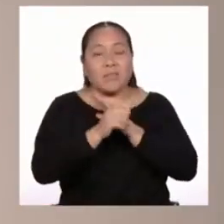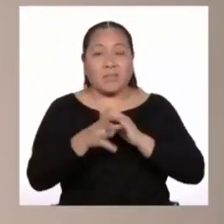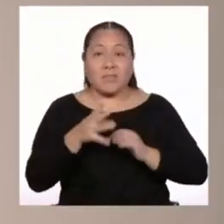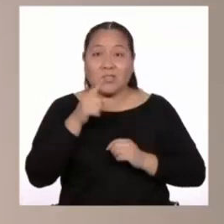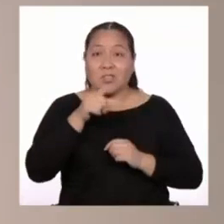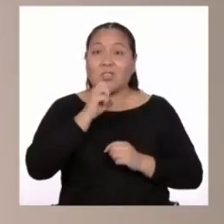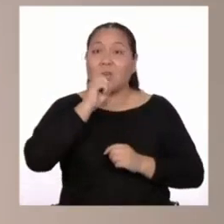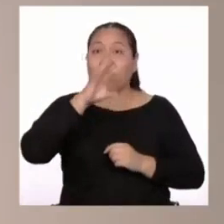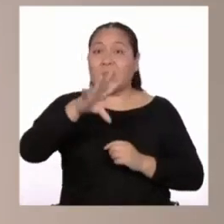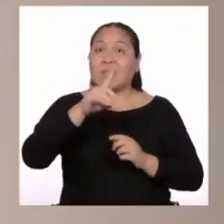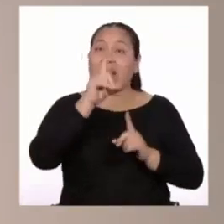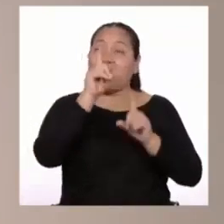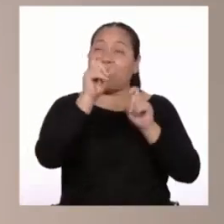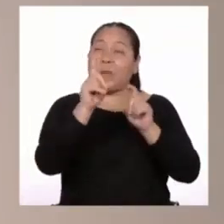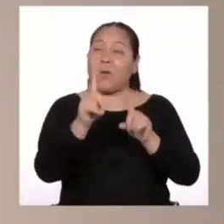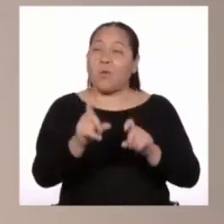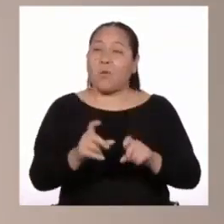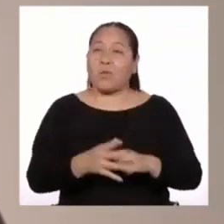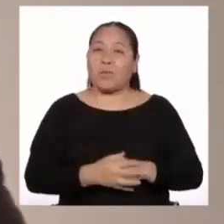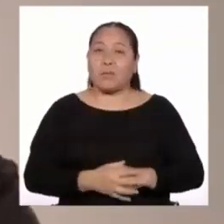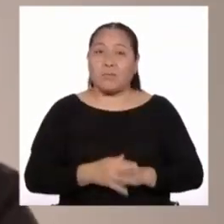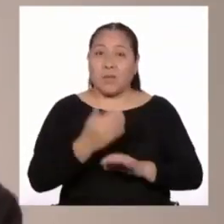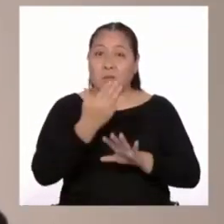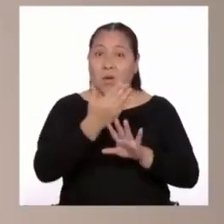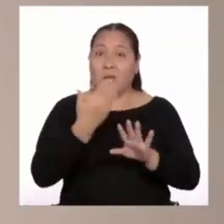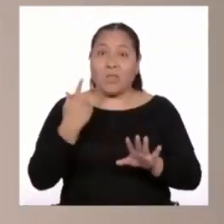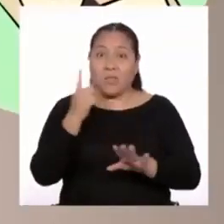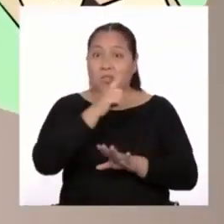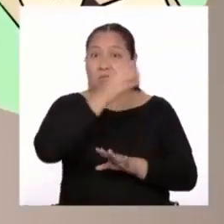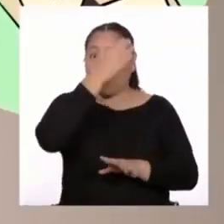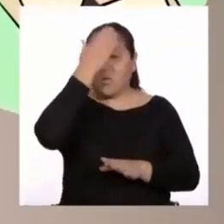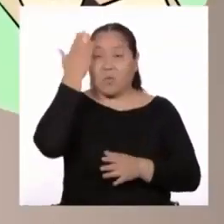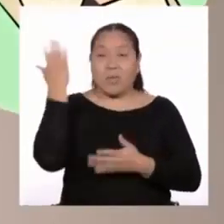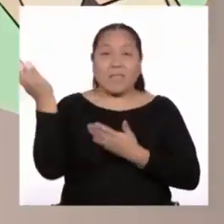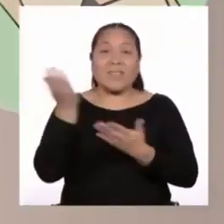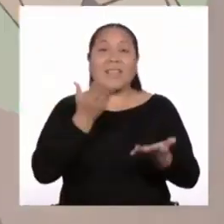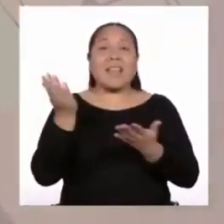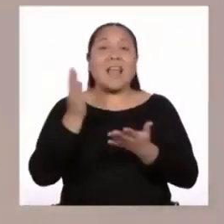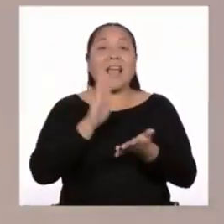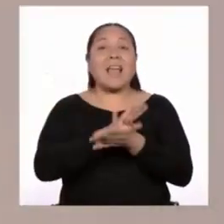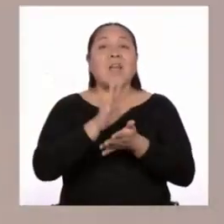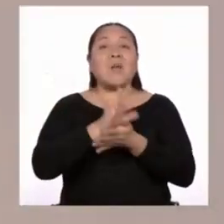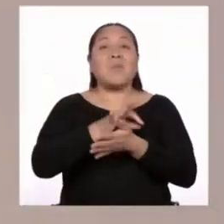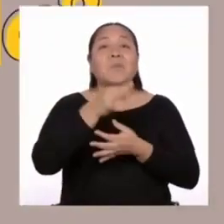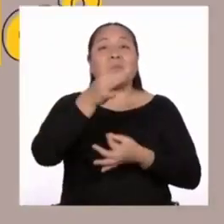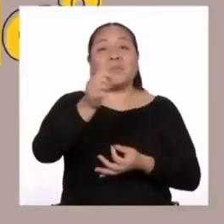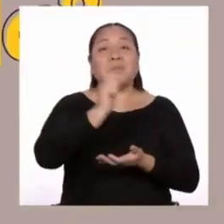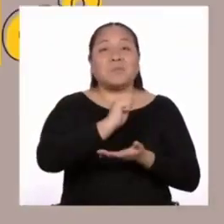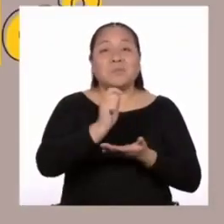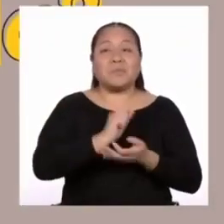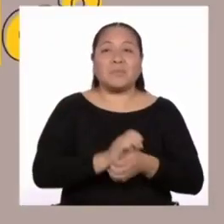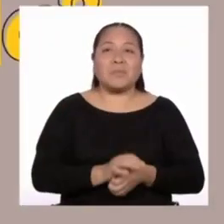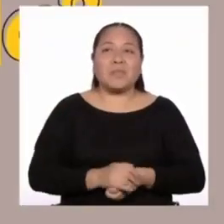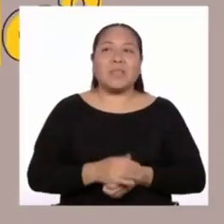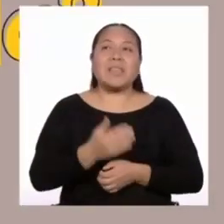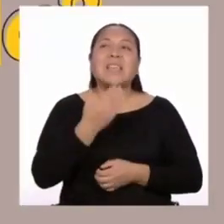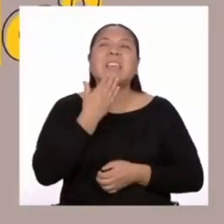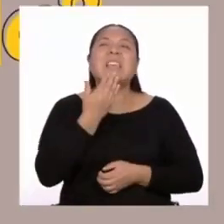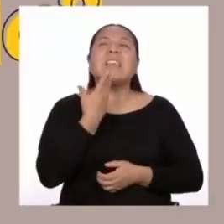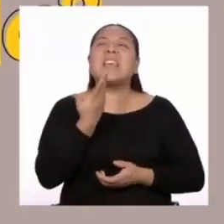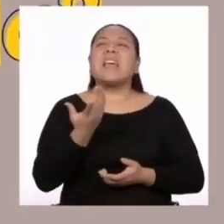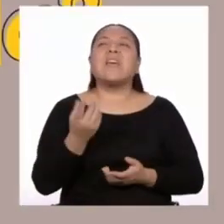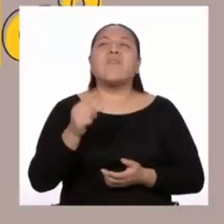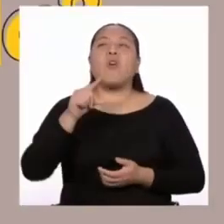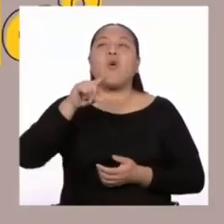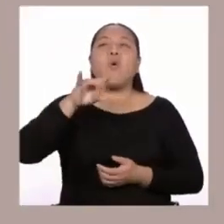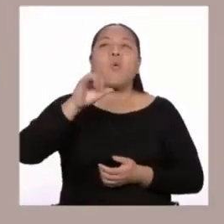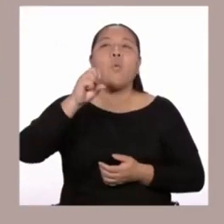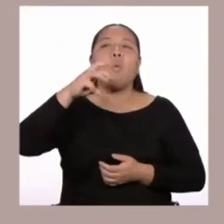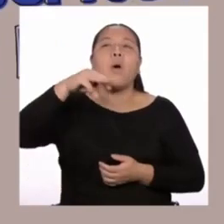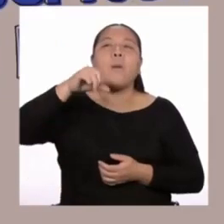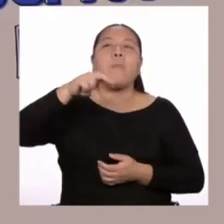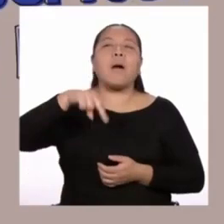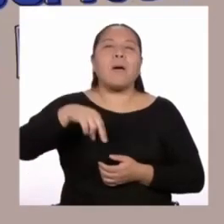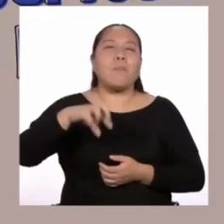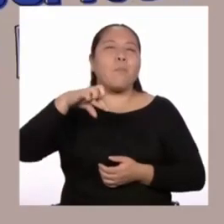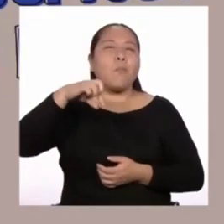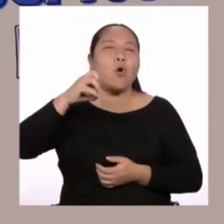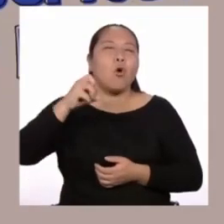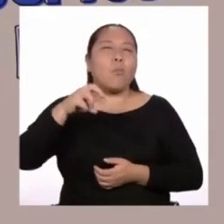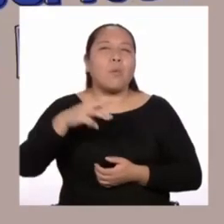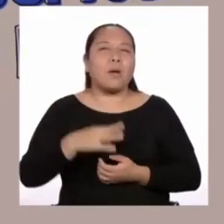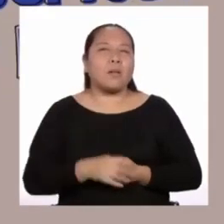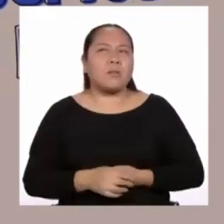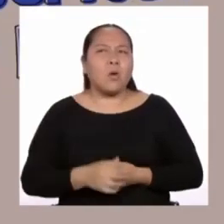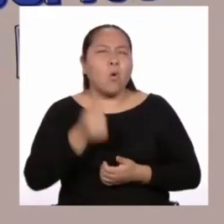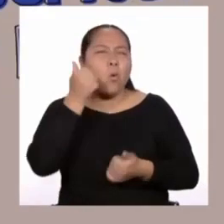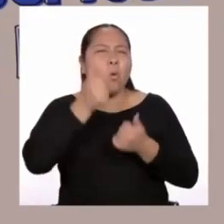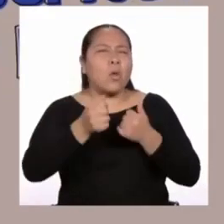las siguientes preguntas. Pero antes, no te olvides de traer lápiz y papel. ¿Quién fue Guamán Poma de Ayala? ¿Cuál crees